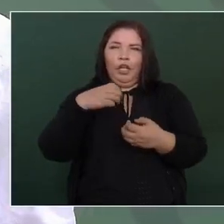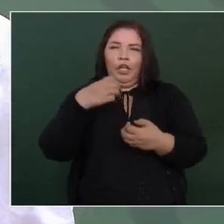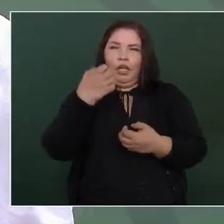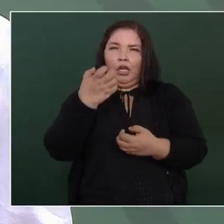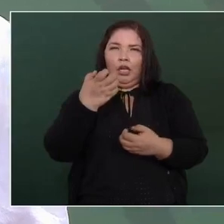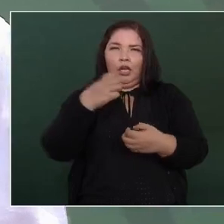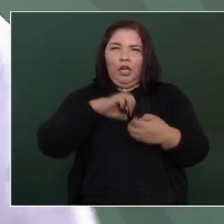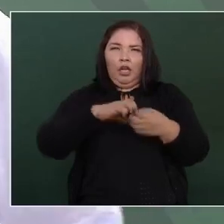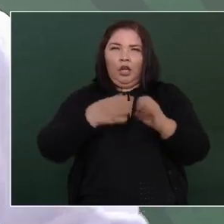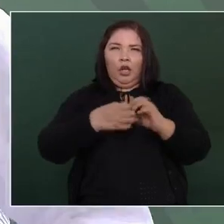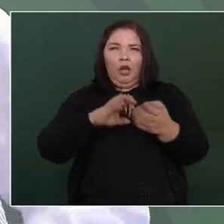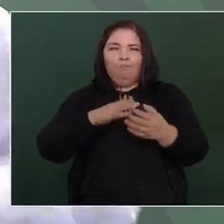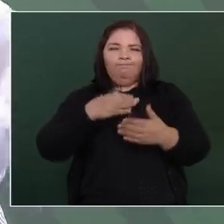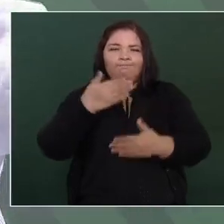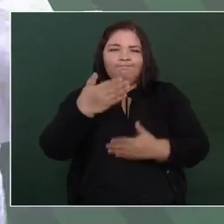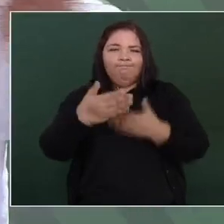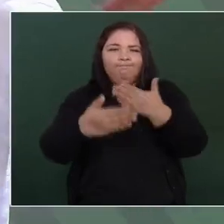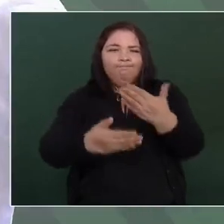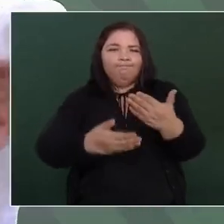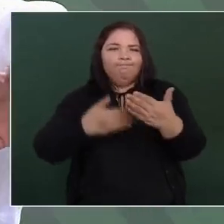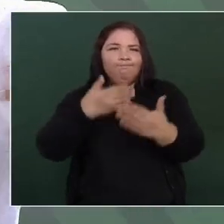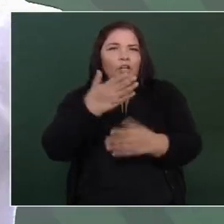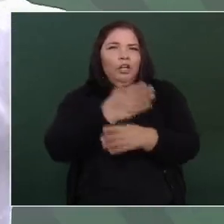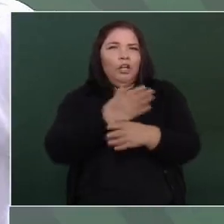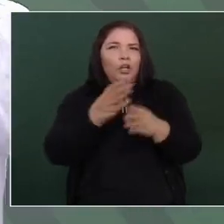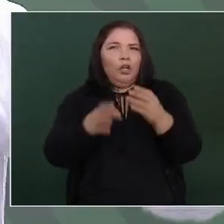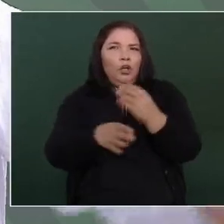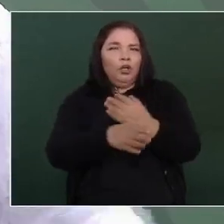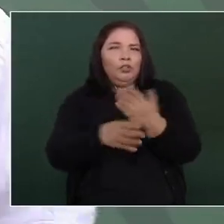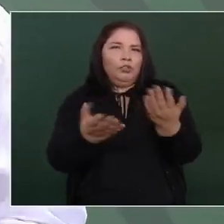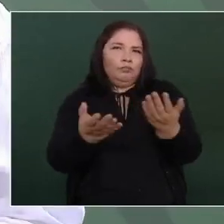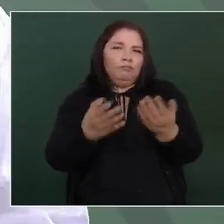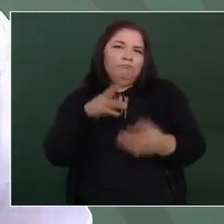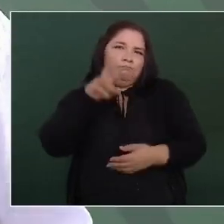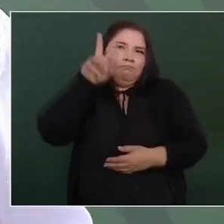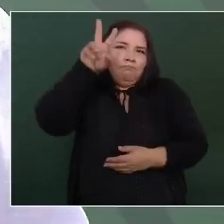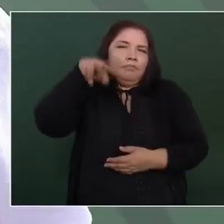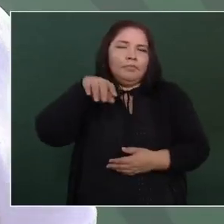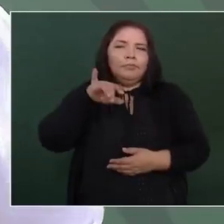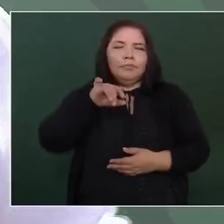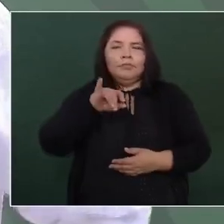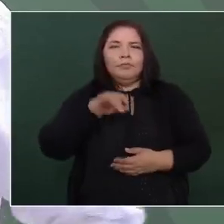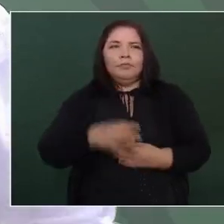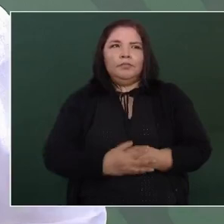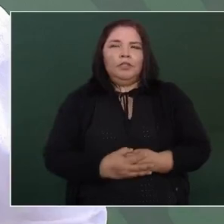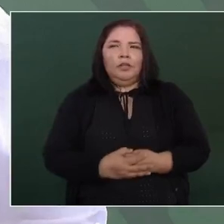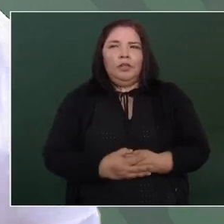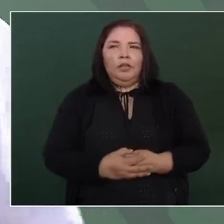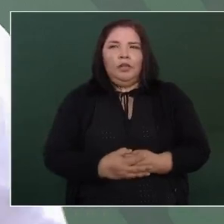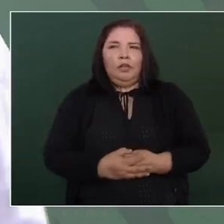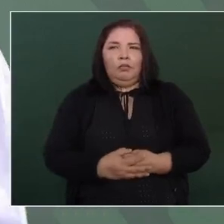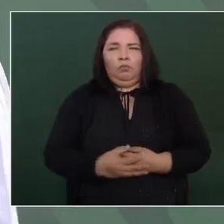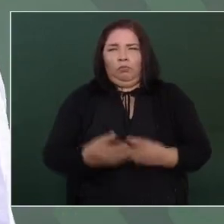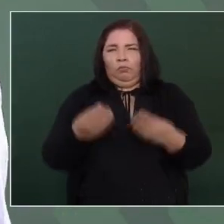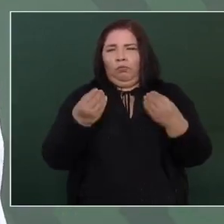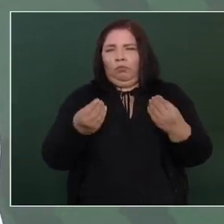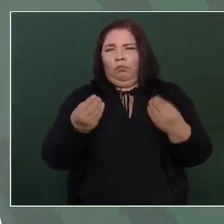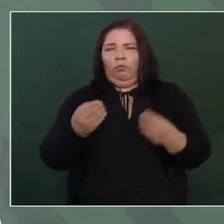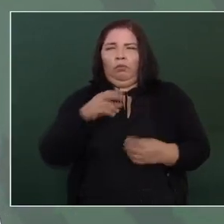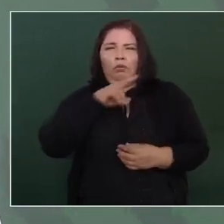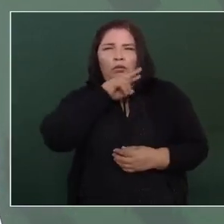pero que ahí van saliendo las dos. La verdad, sí. No me preocupaba tanto lo de